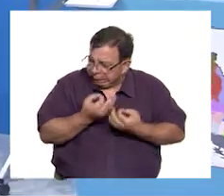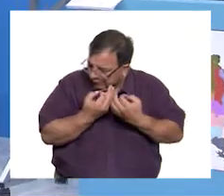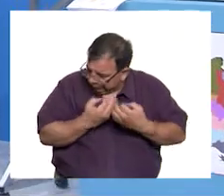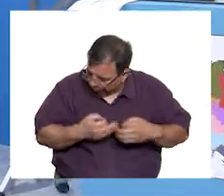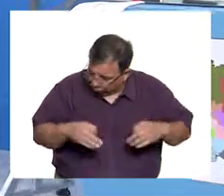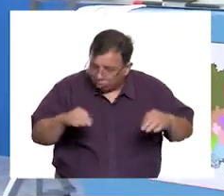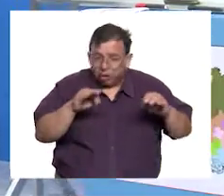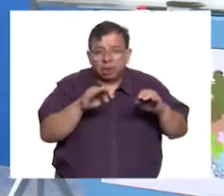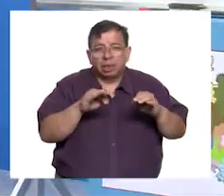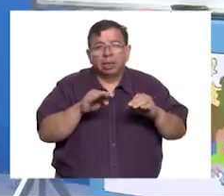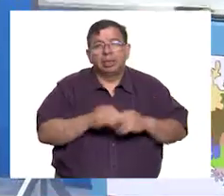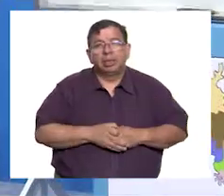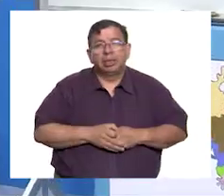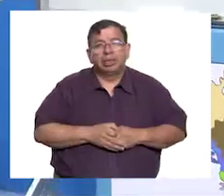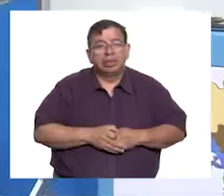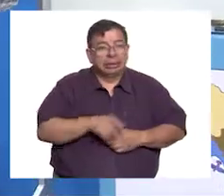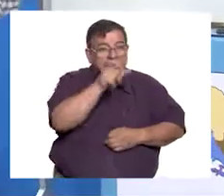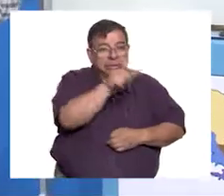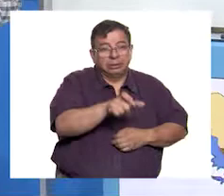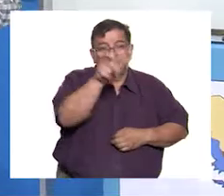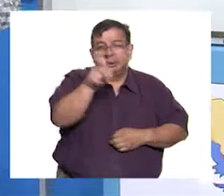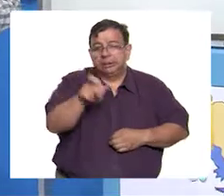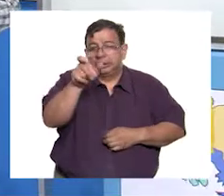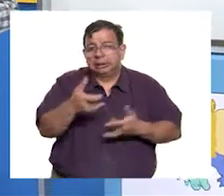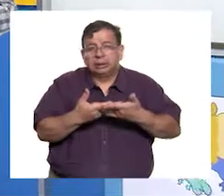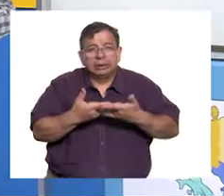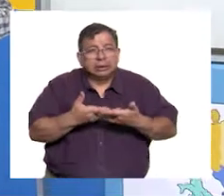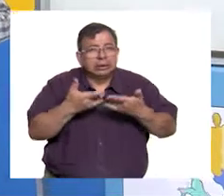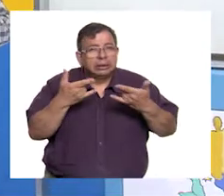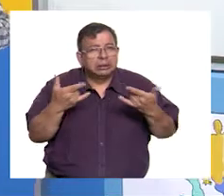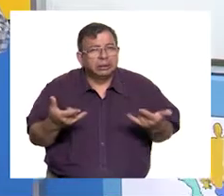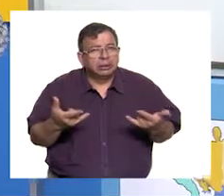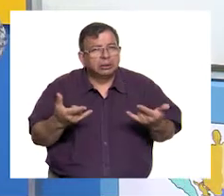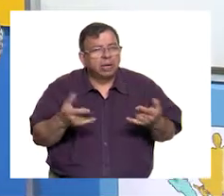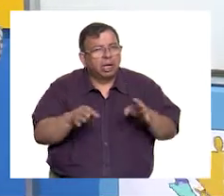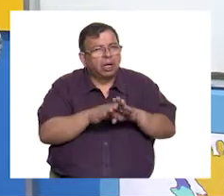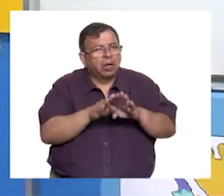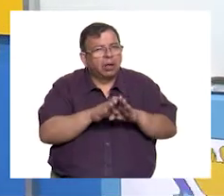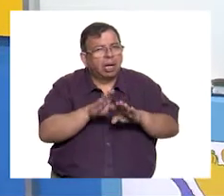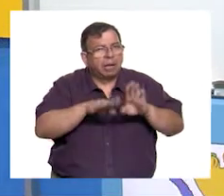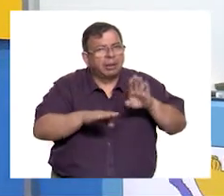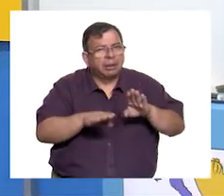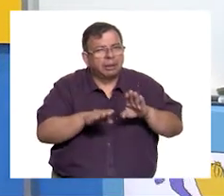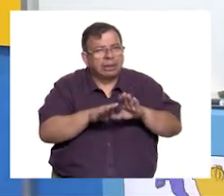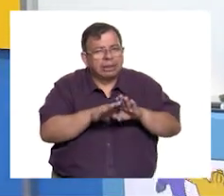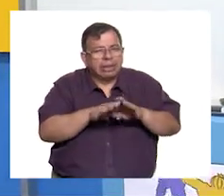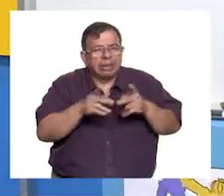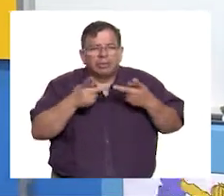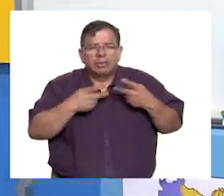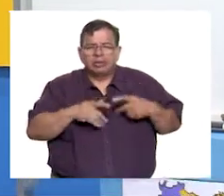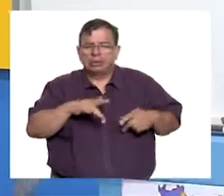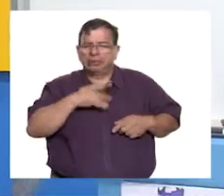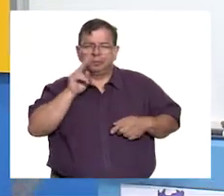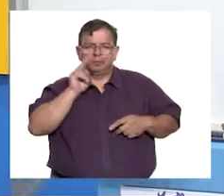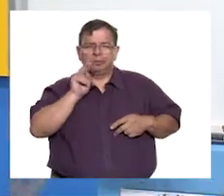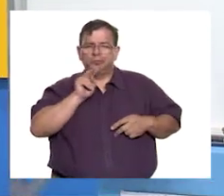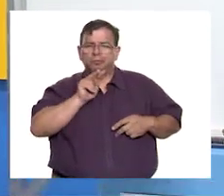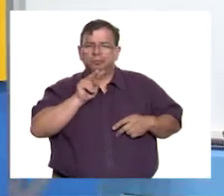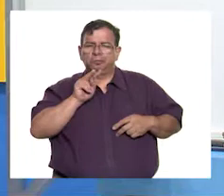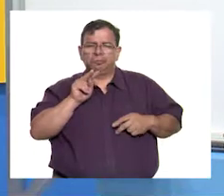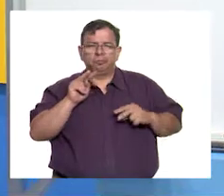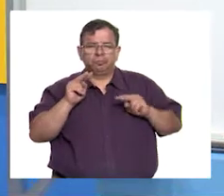importante. El papel de cada personaje en la historia puede estar condicionado por la perspectiva con la que se